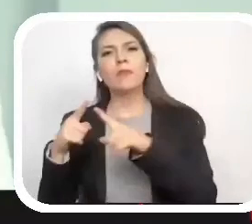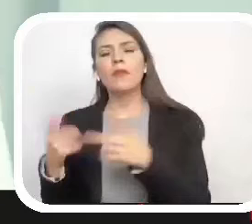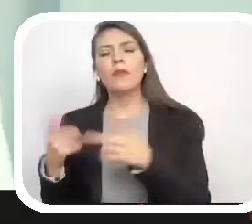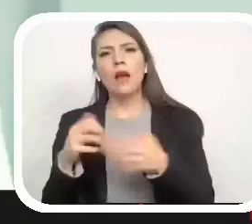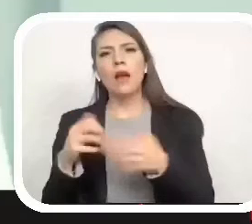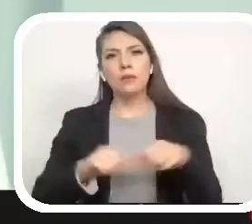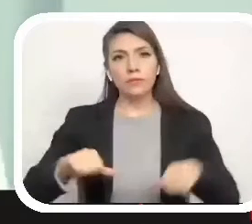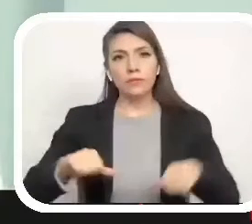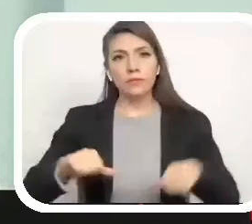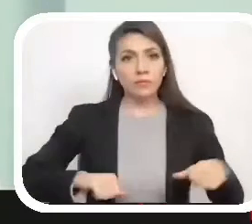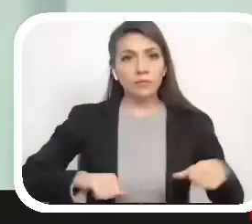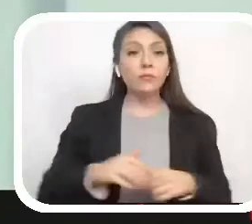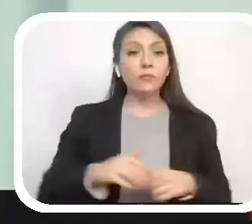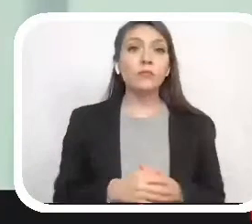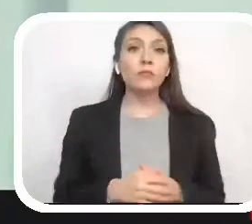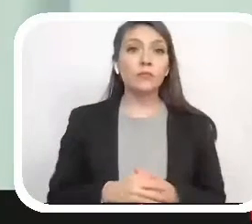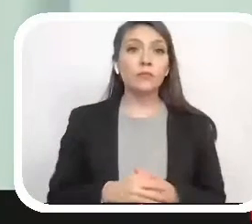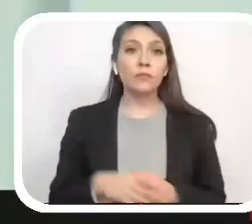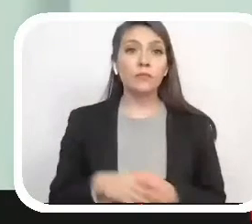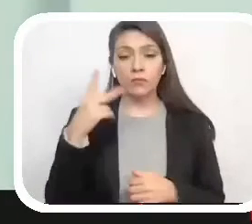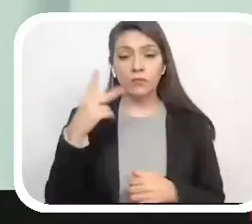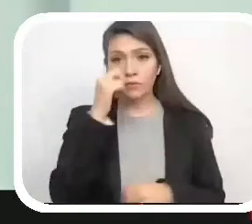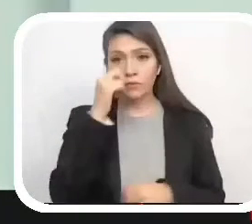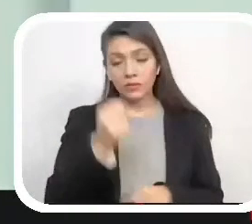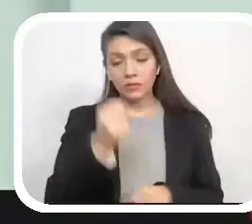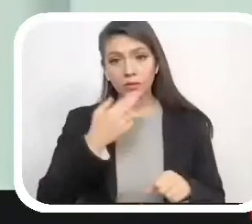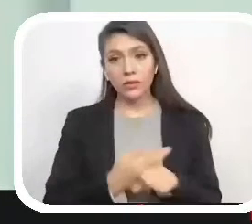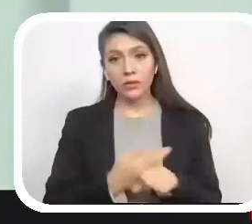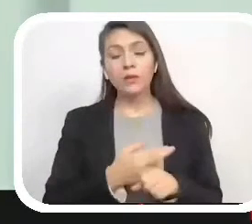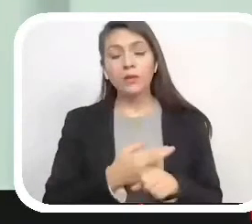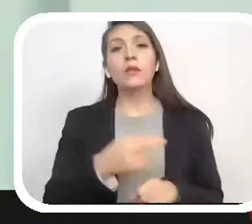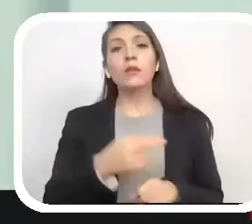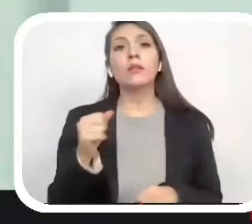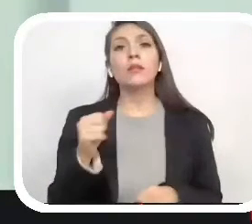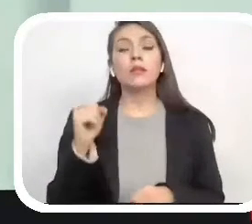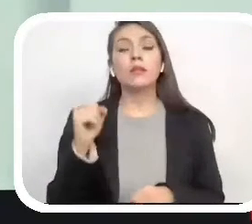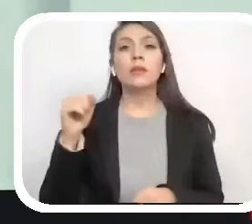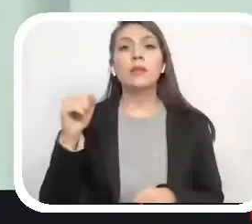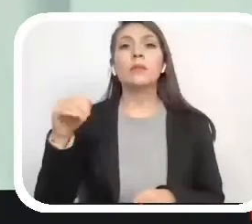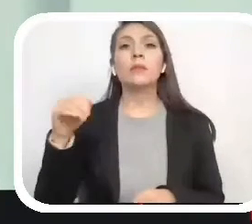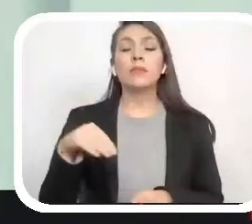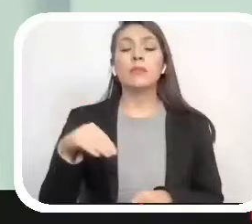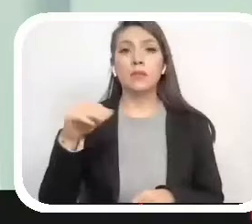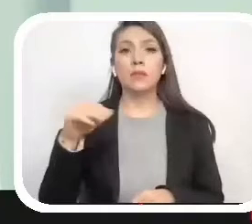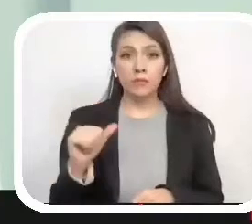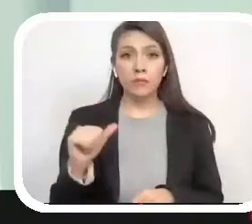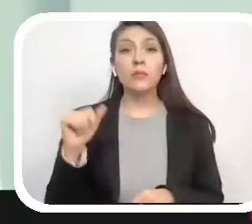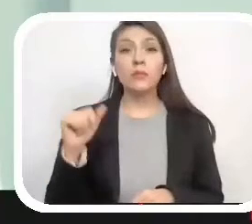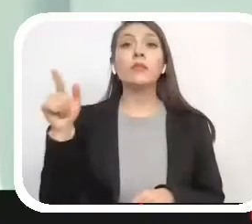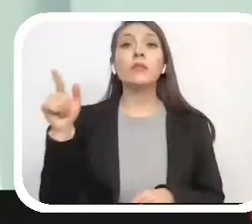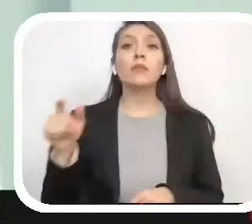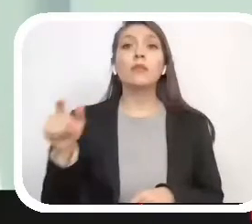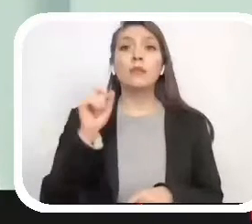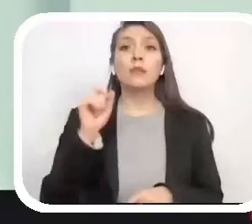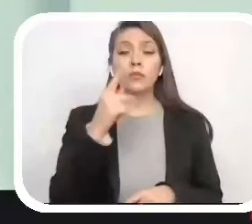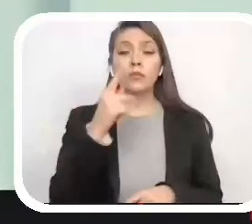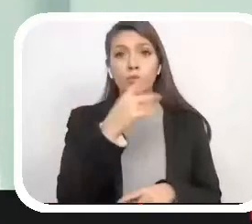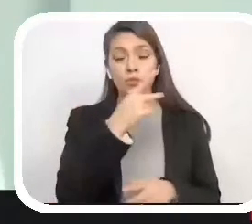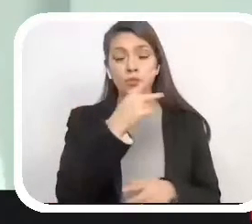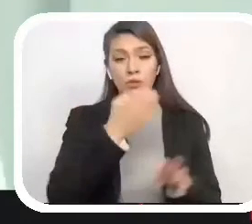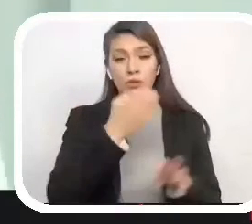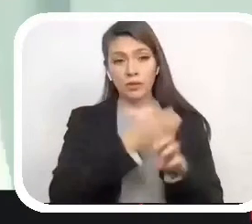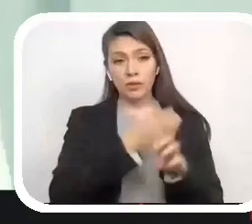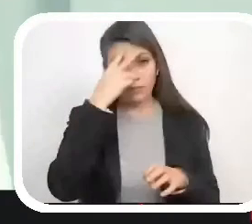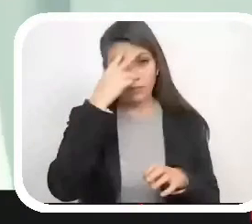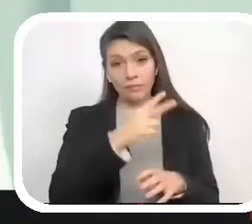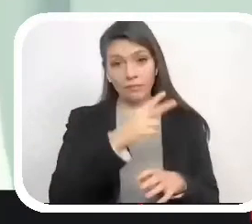de la Secretaría del Medio Ambiente y Recursos Naturales del Gobierno Federal, la superficie forestal del Estado de México